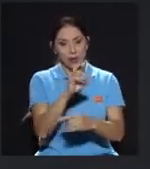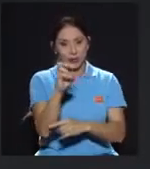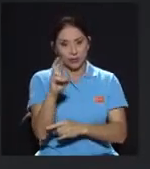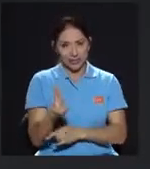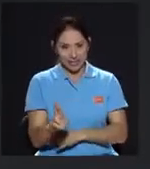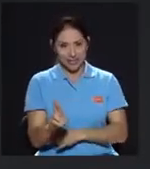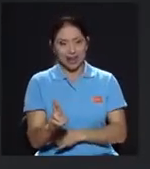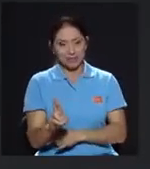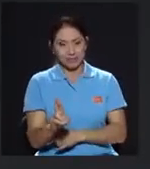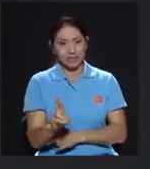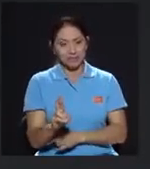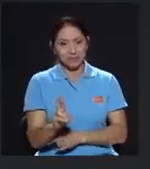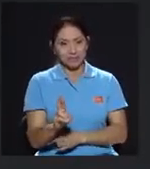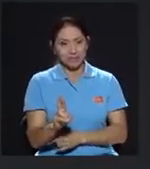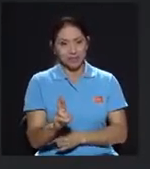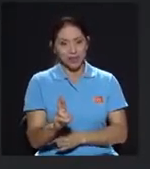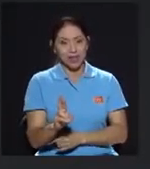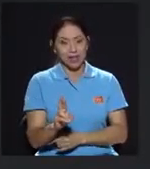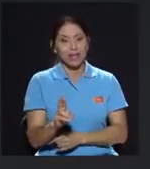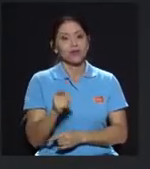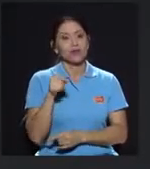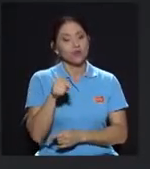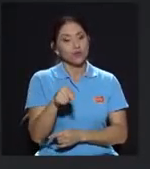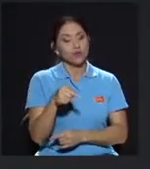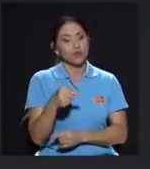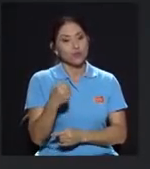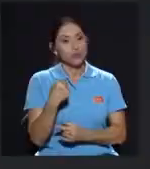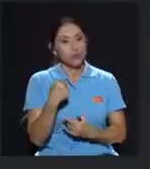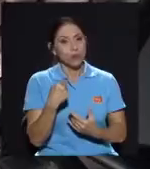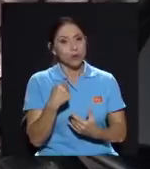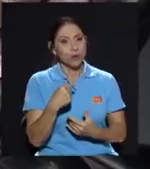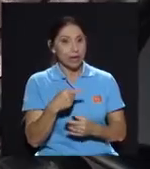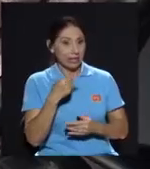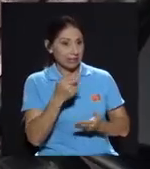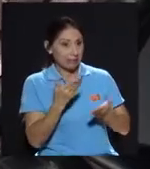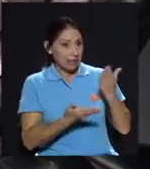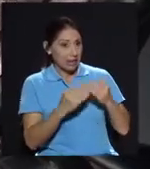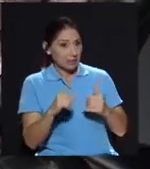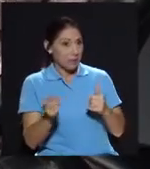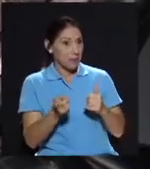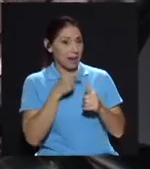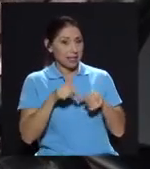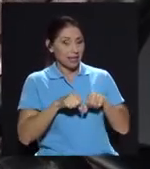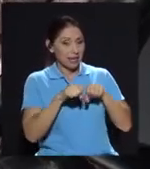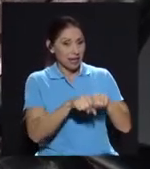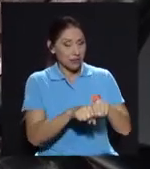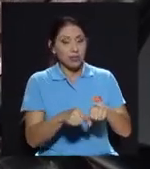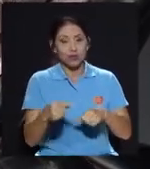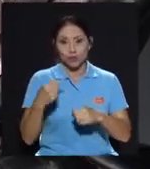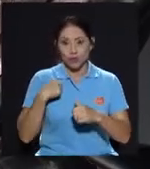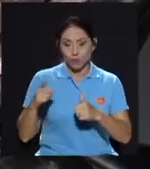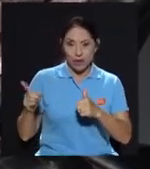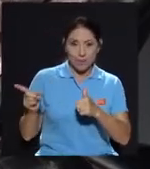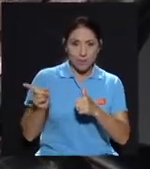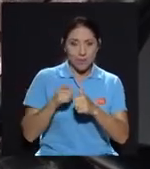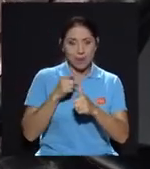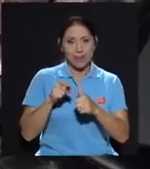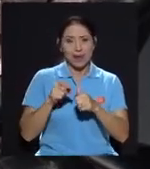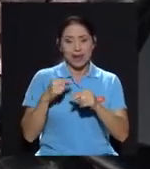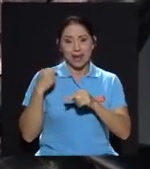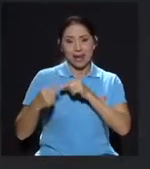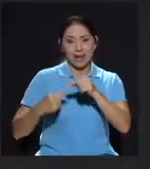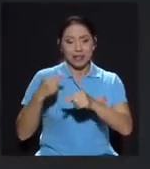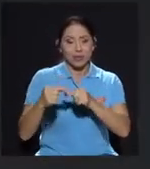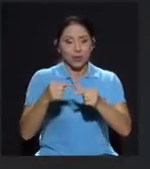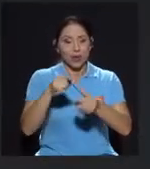rica fui parte de la primer generación de la